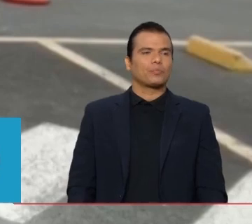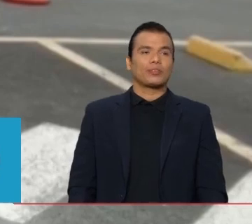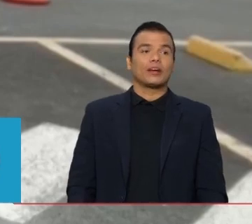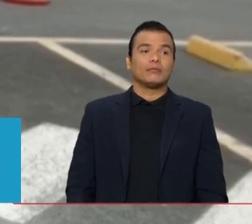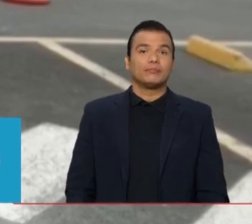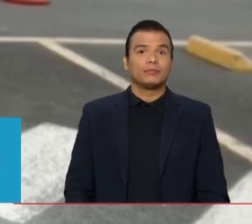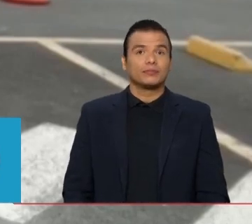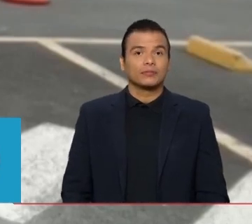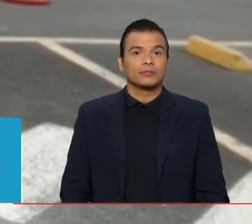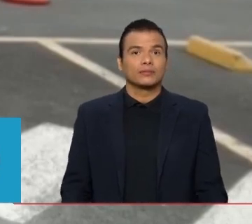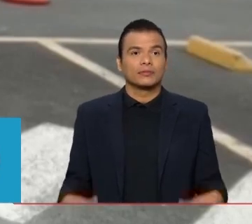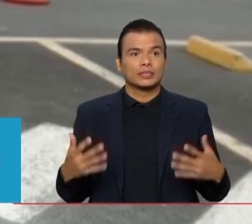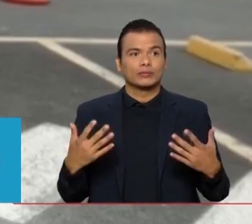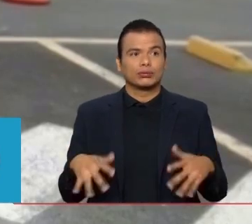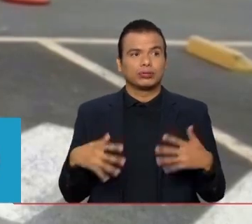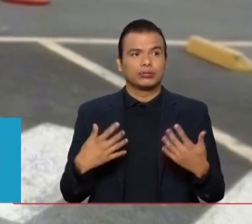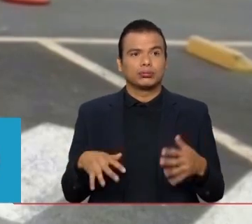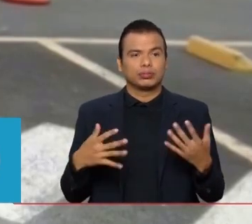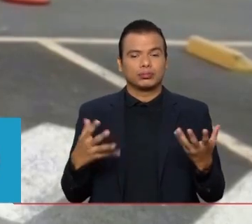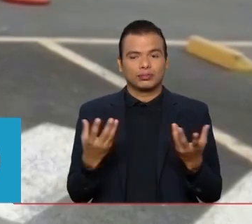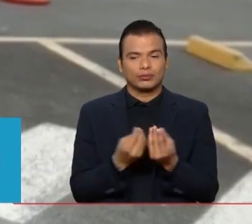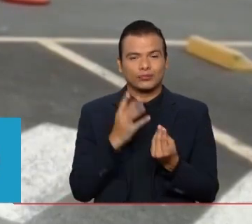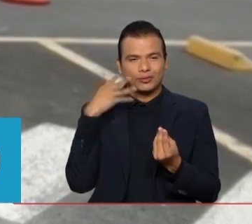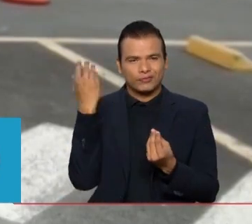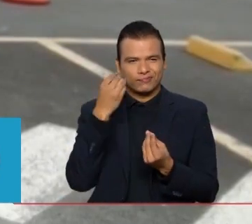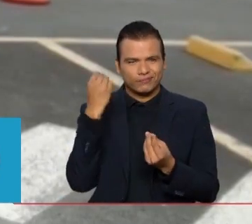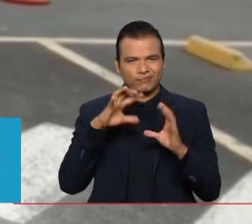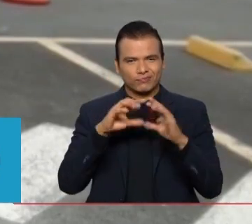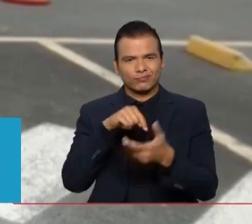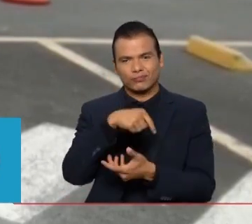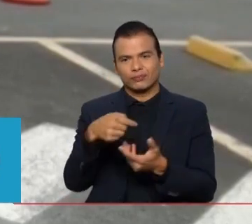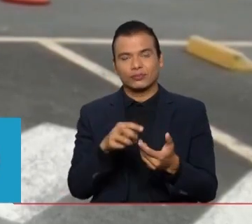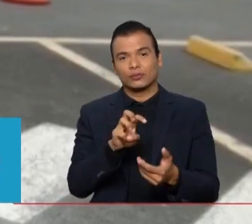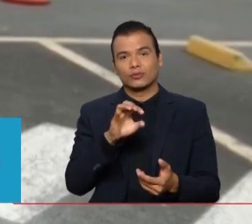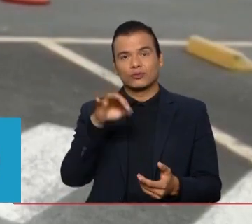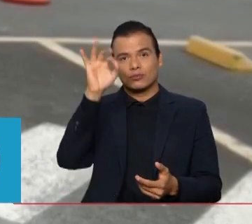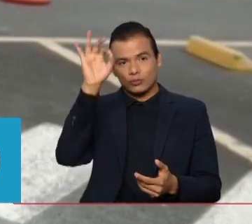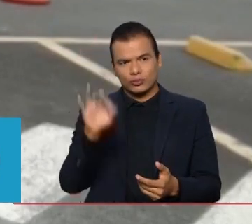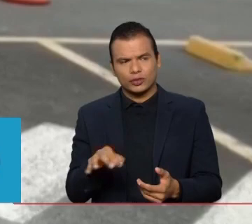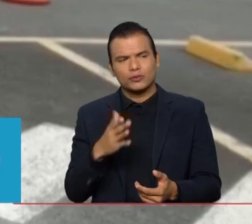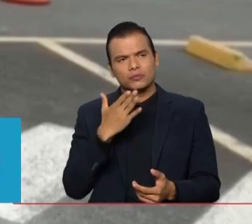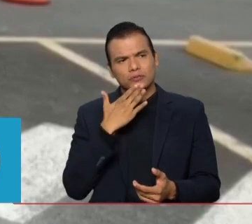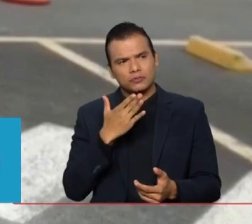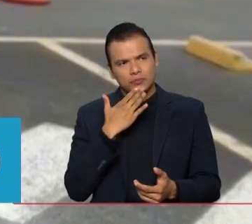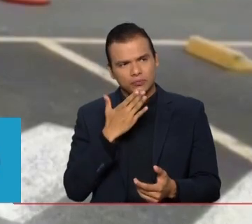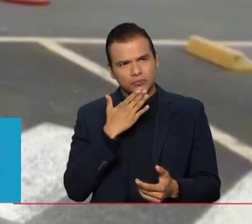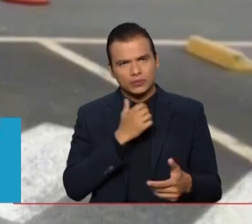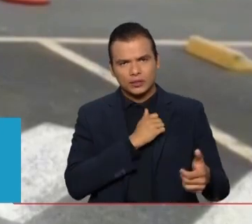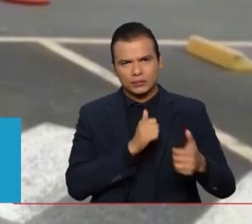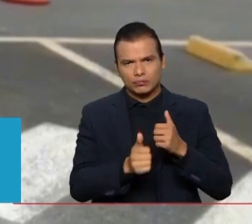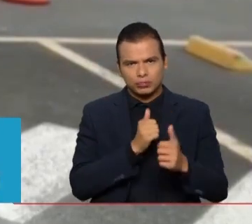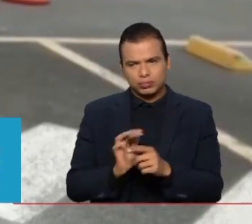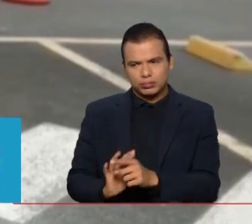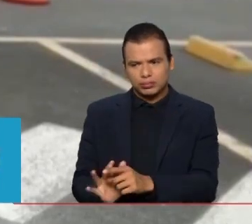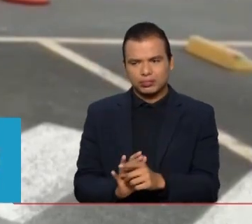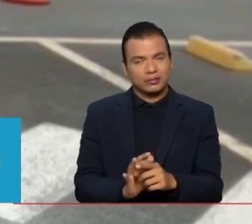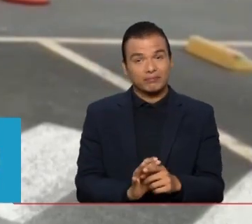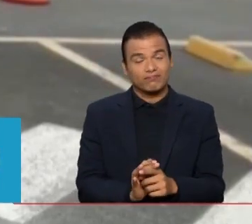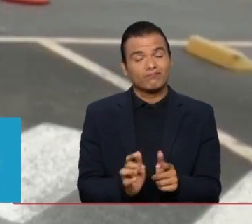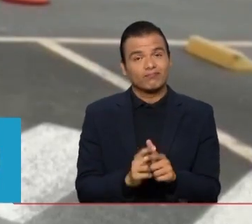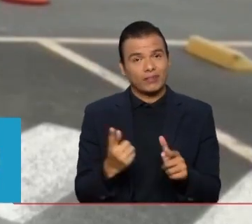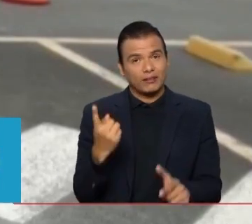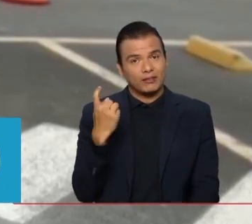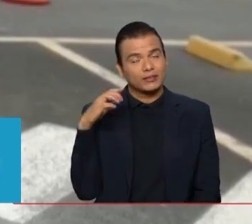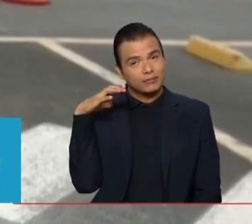En números, el 80% de los adolescentes en todo el mundo no cumplen con la cantidad adecuada de ejercicio físico, resaltando así